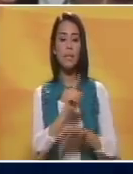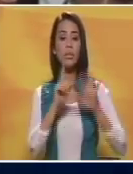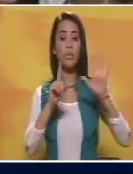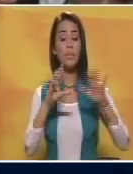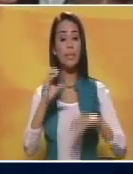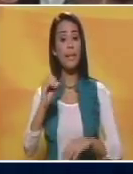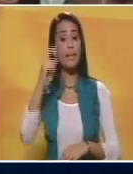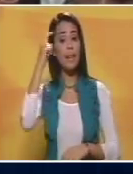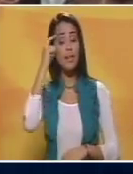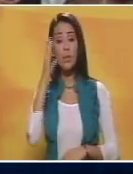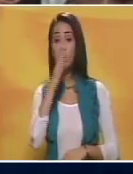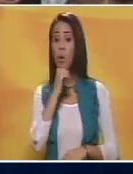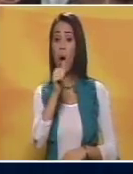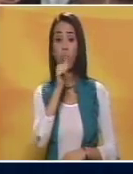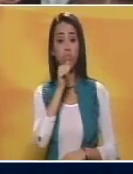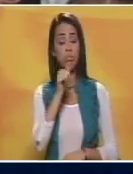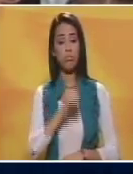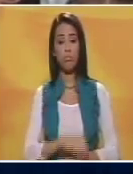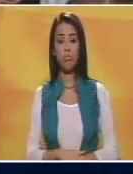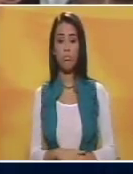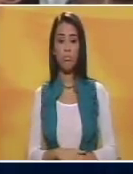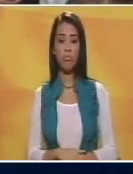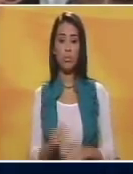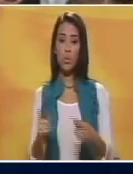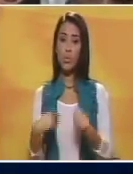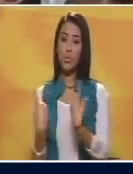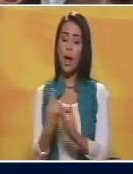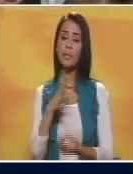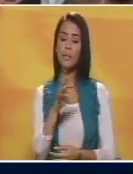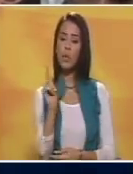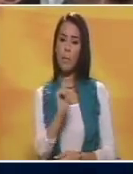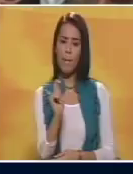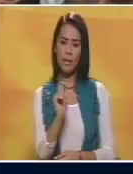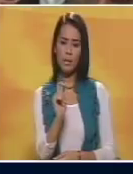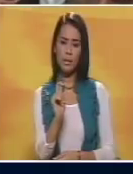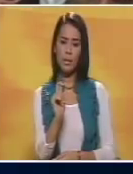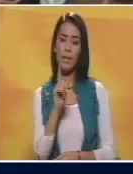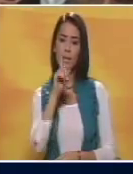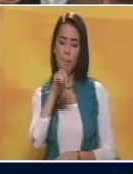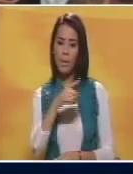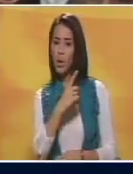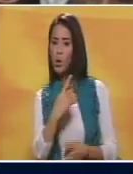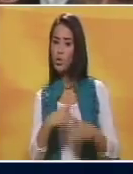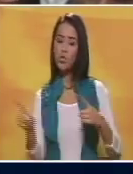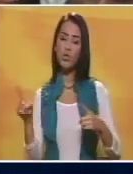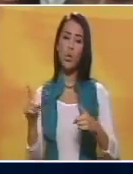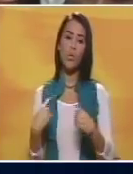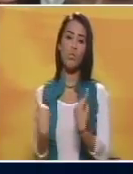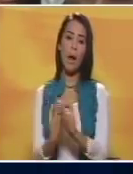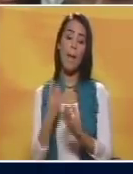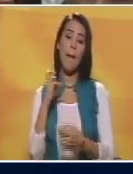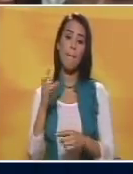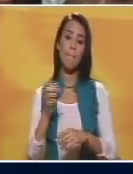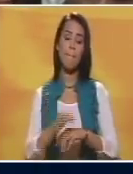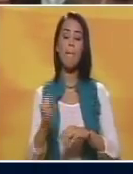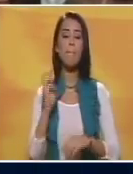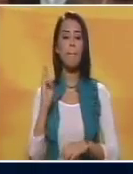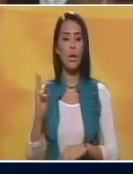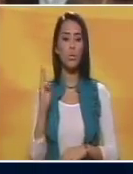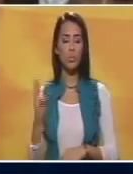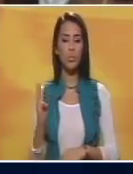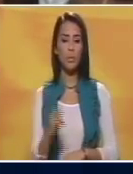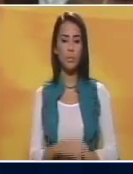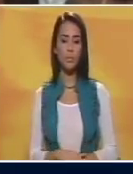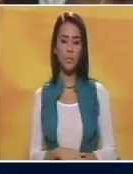sin agua. Hoyo la Puerta, 5 meses. Zonas también como las minas de Baruta, lo que es